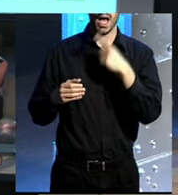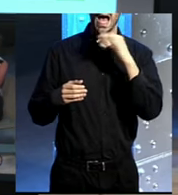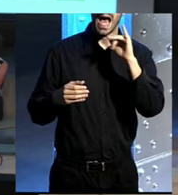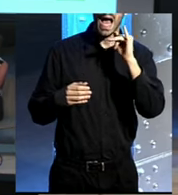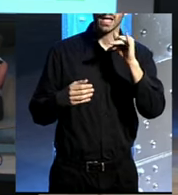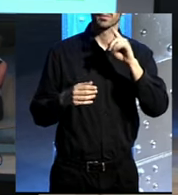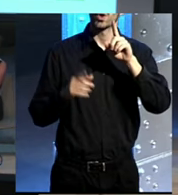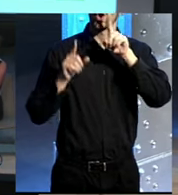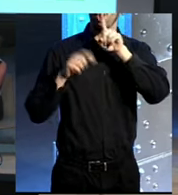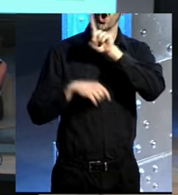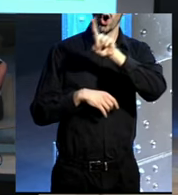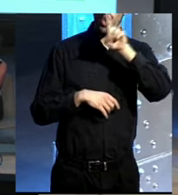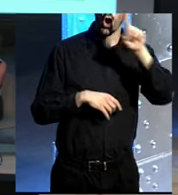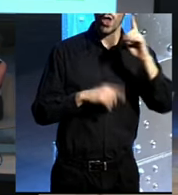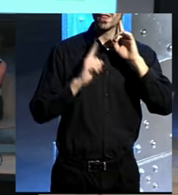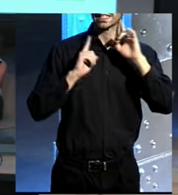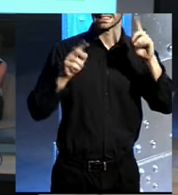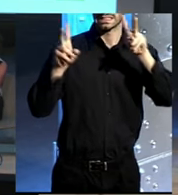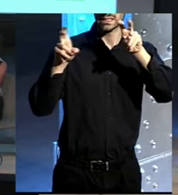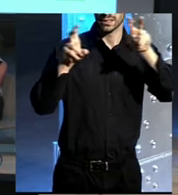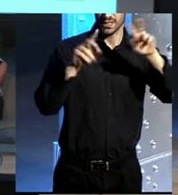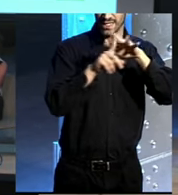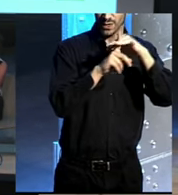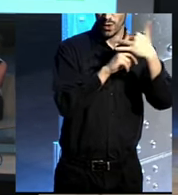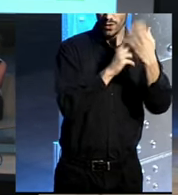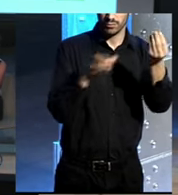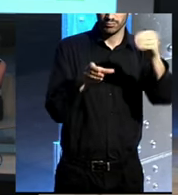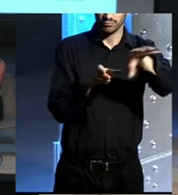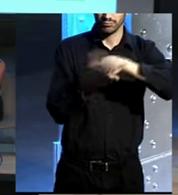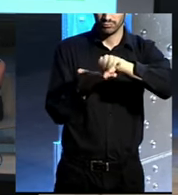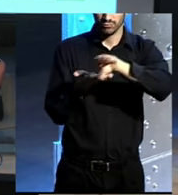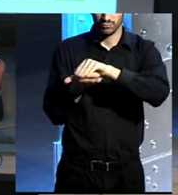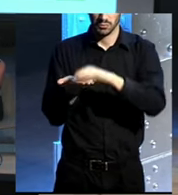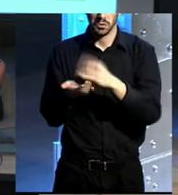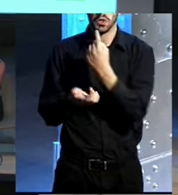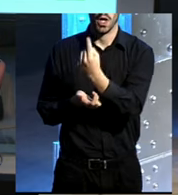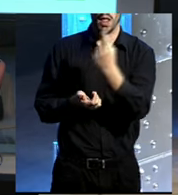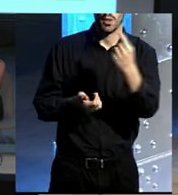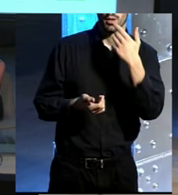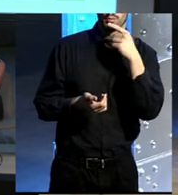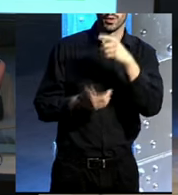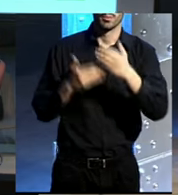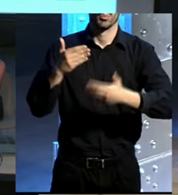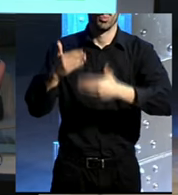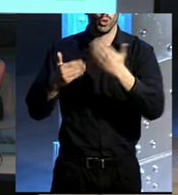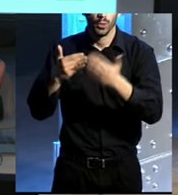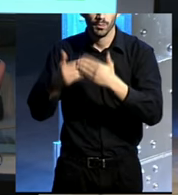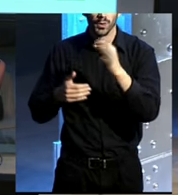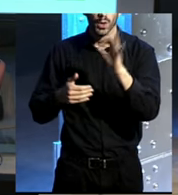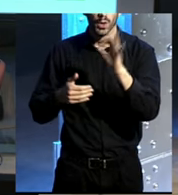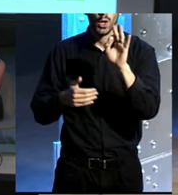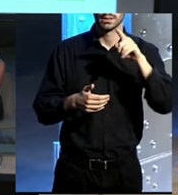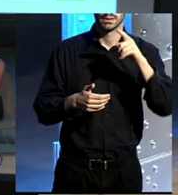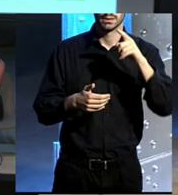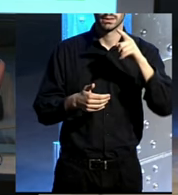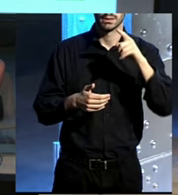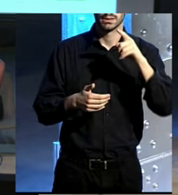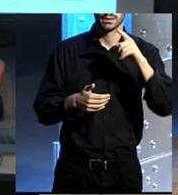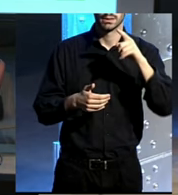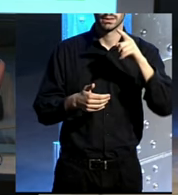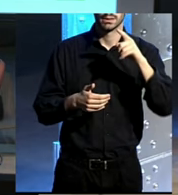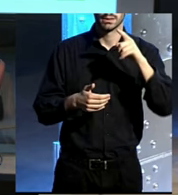incluido 11 casos que escogimos pues por diversos factores, por lo innovadores que eran, por ser los más actuales posibles en el